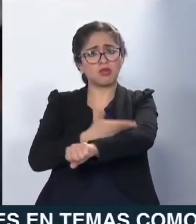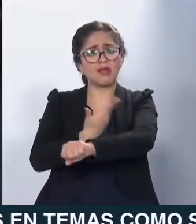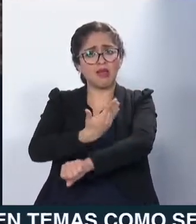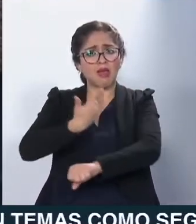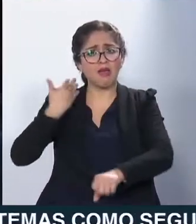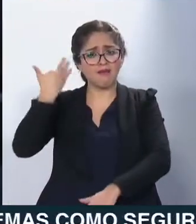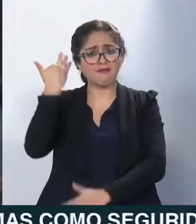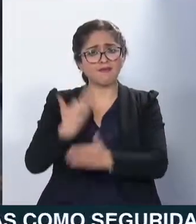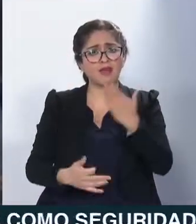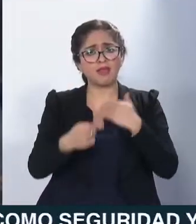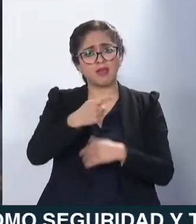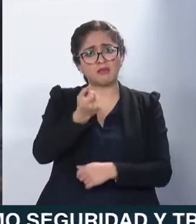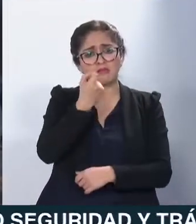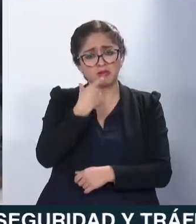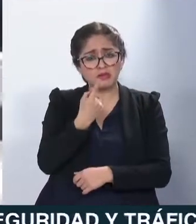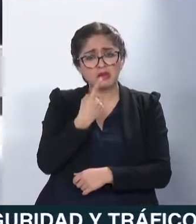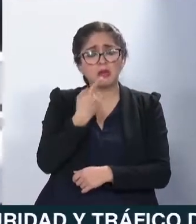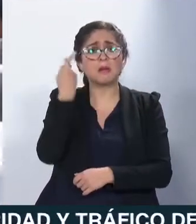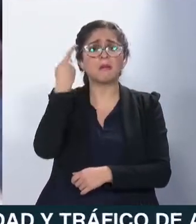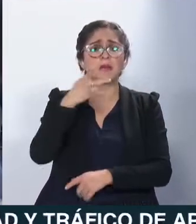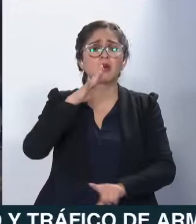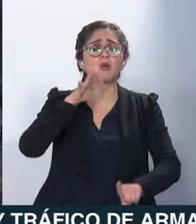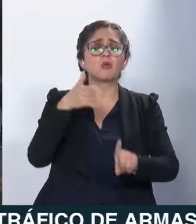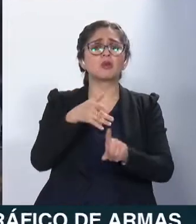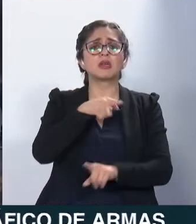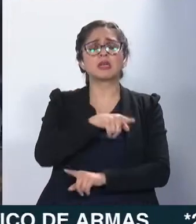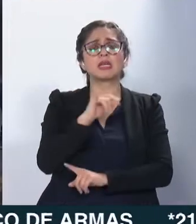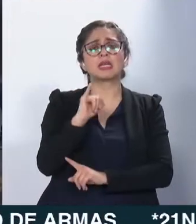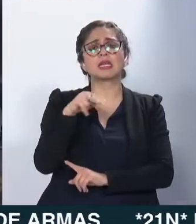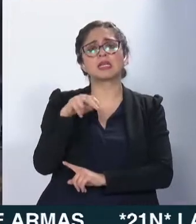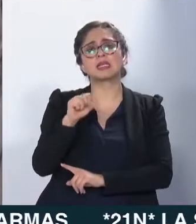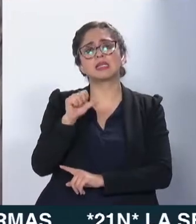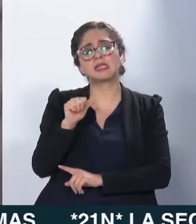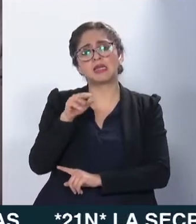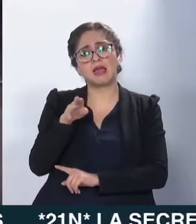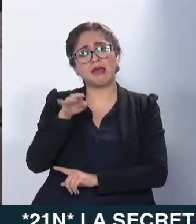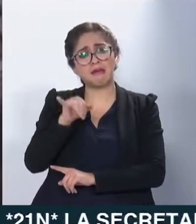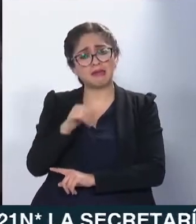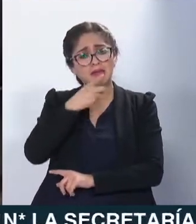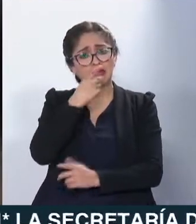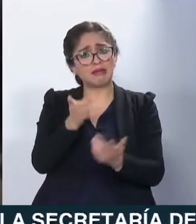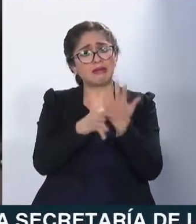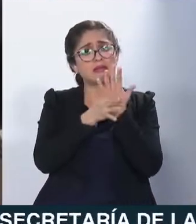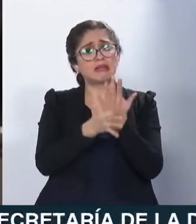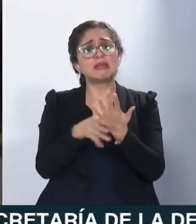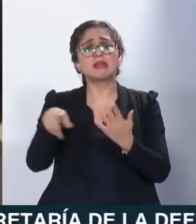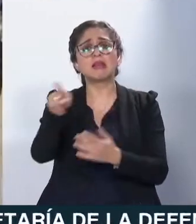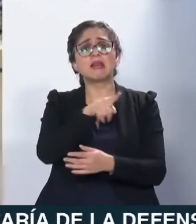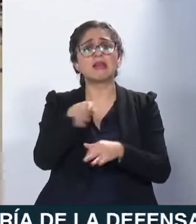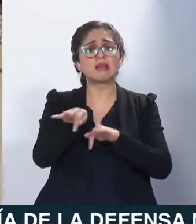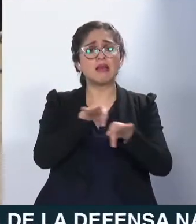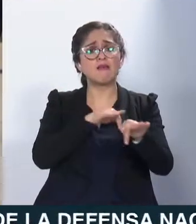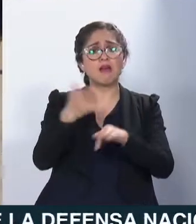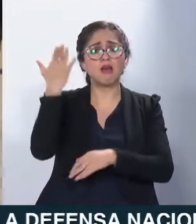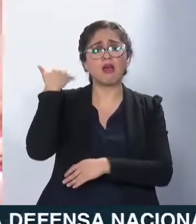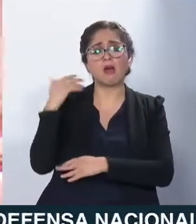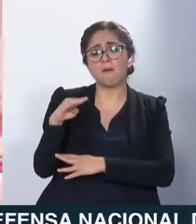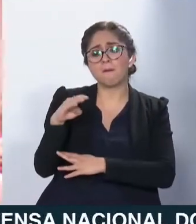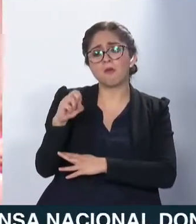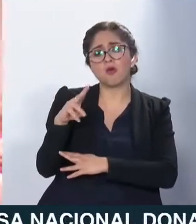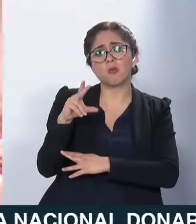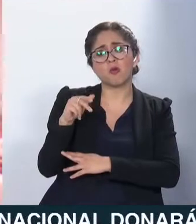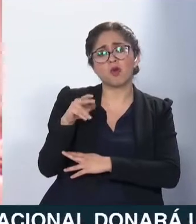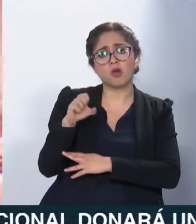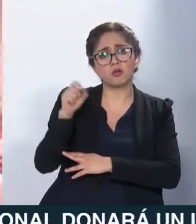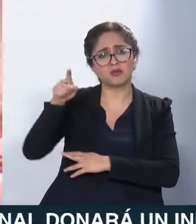el desabasto. Ante esta situación, el Instituto de Salud para el Bienestar señaló que prácticas monopólicas por parte de algunas